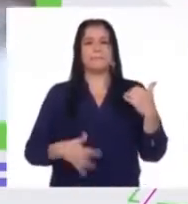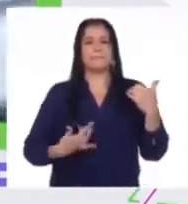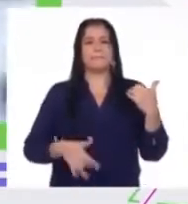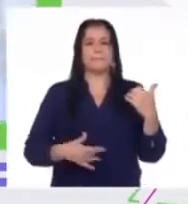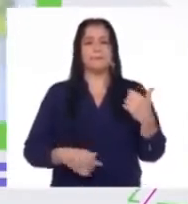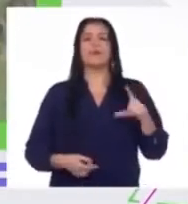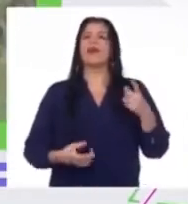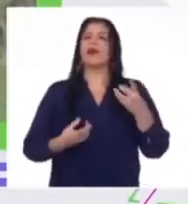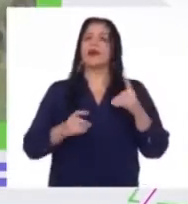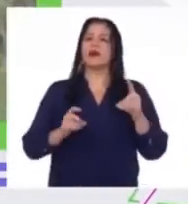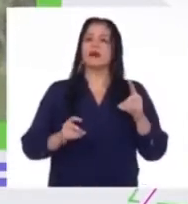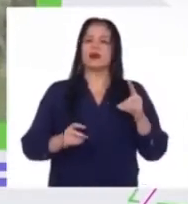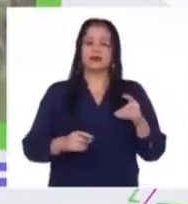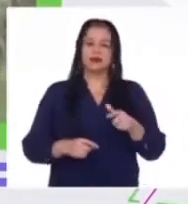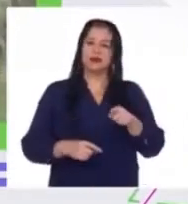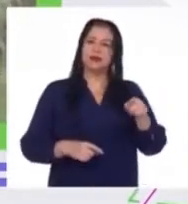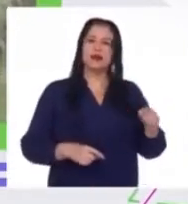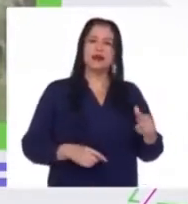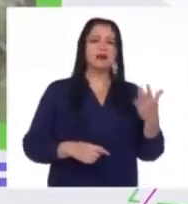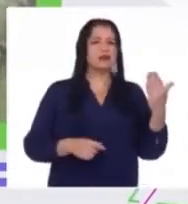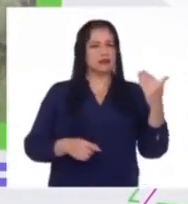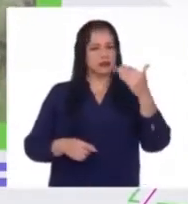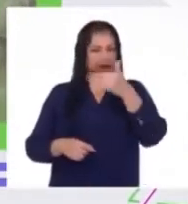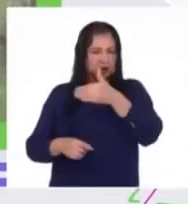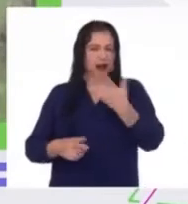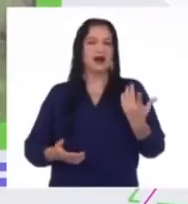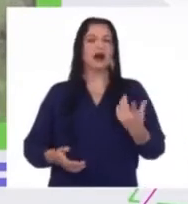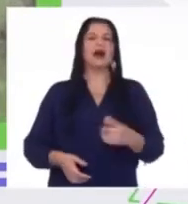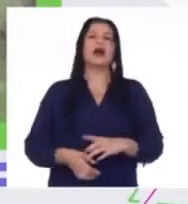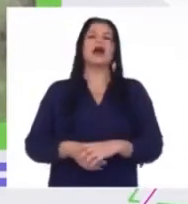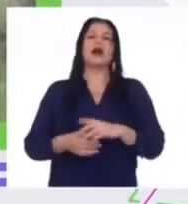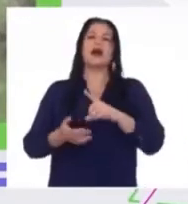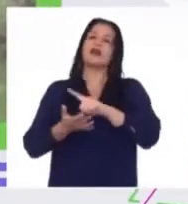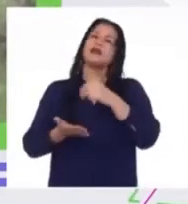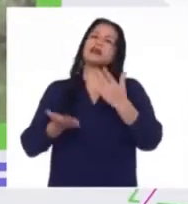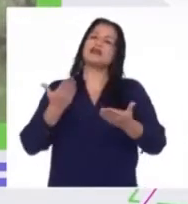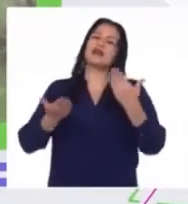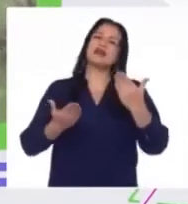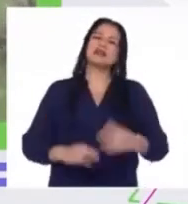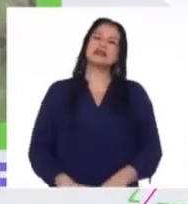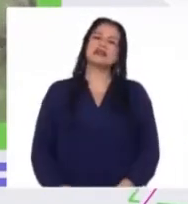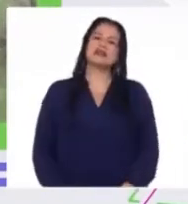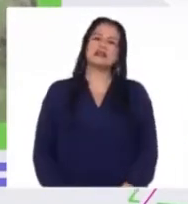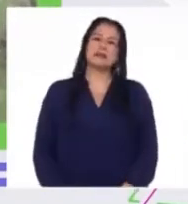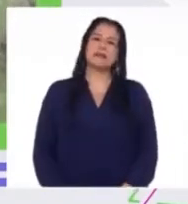Cuando se van a Lima, minas, seguro ya dejarían de